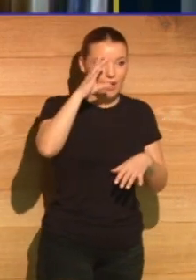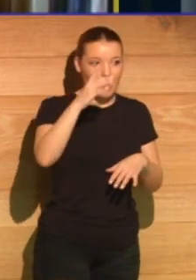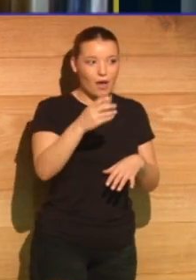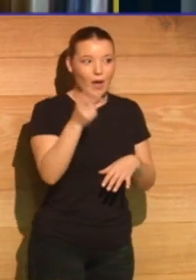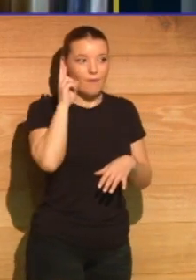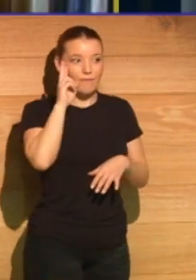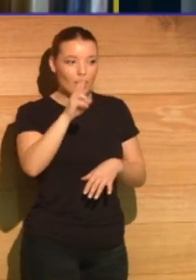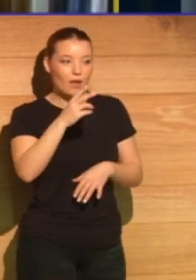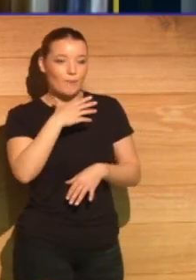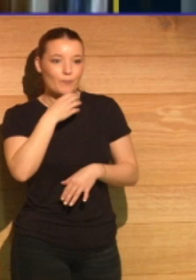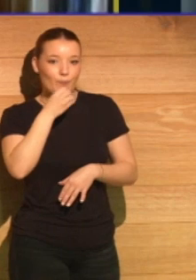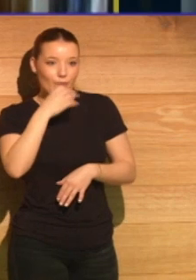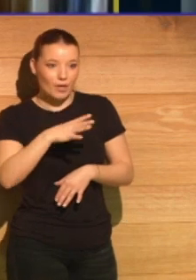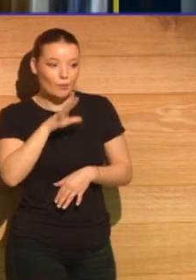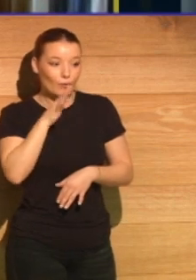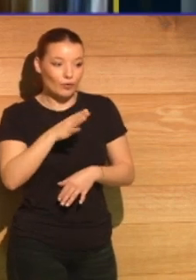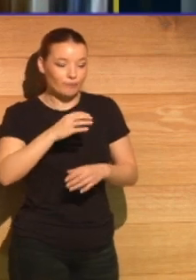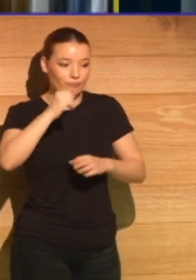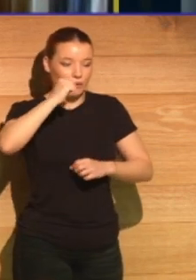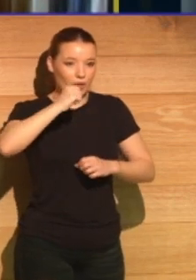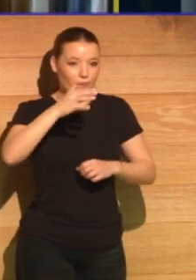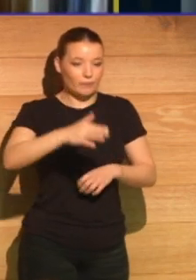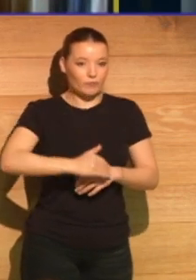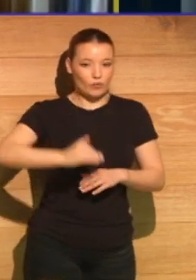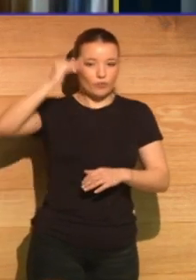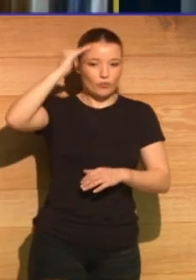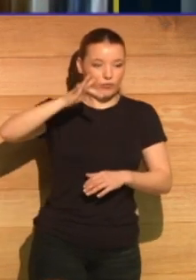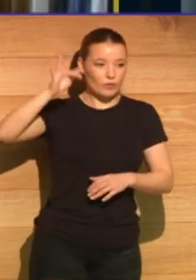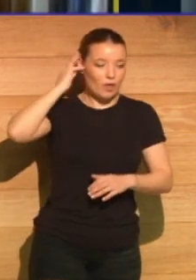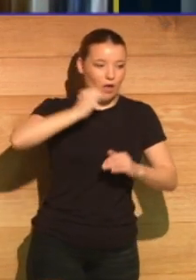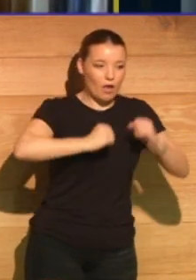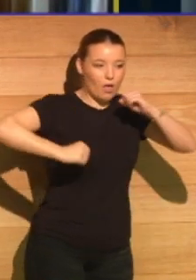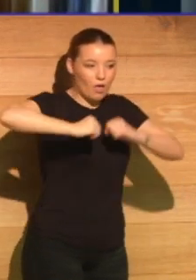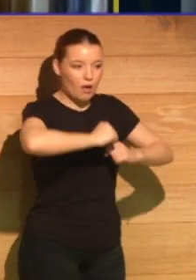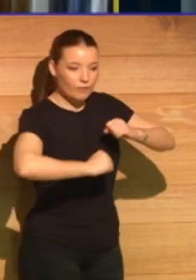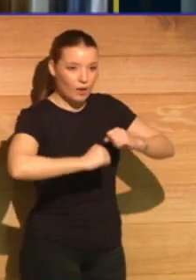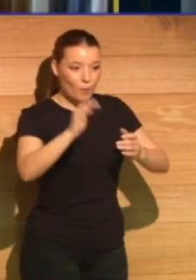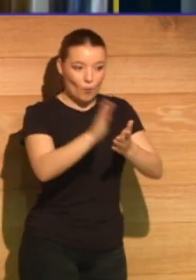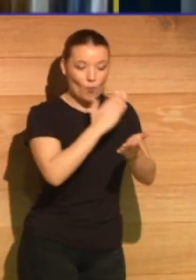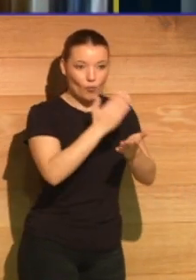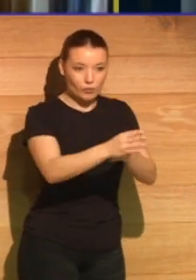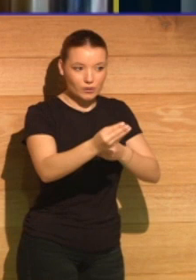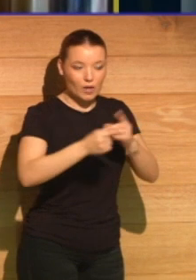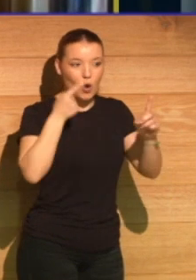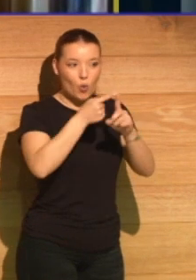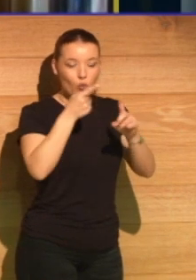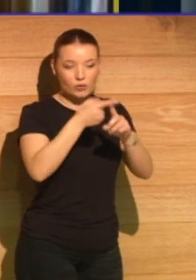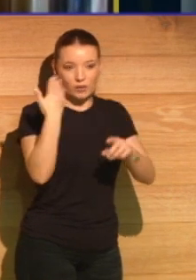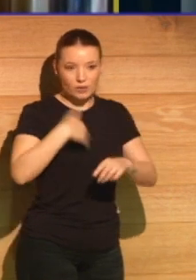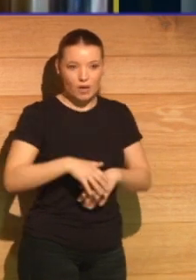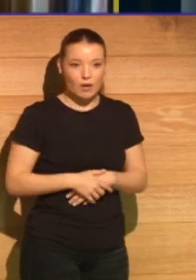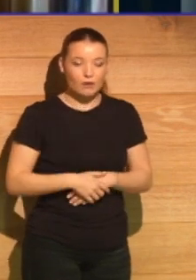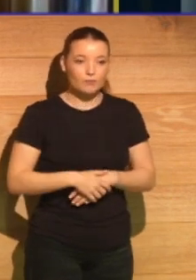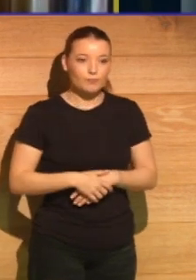muchas gigantas que han empleado la poesía. O sea, la ciencia poética